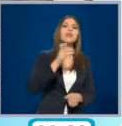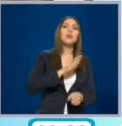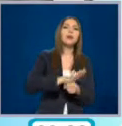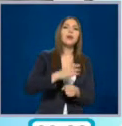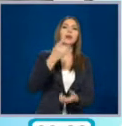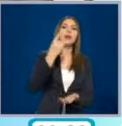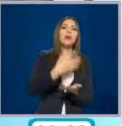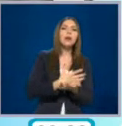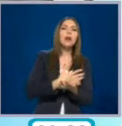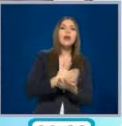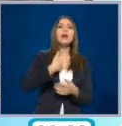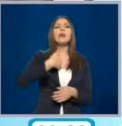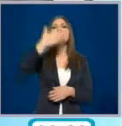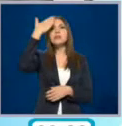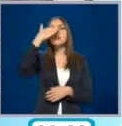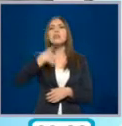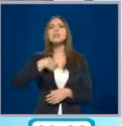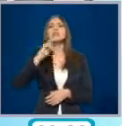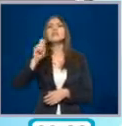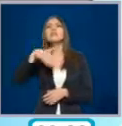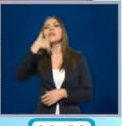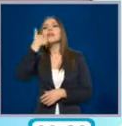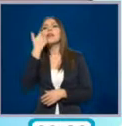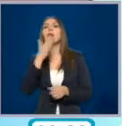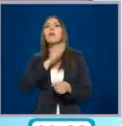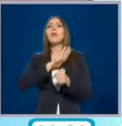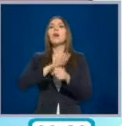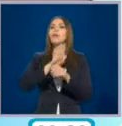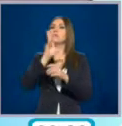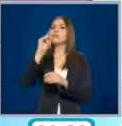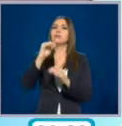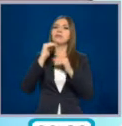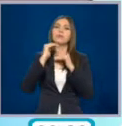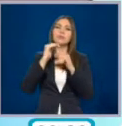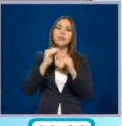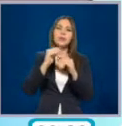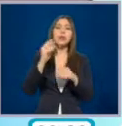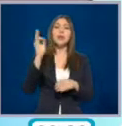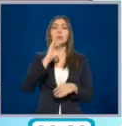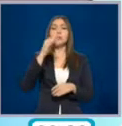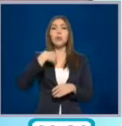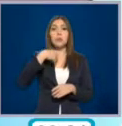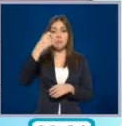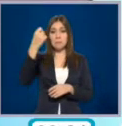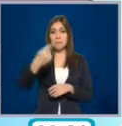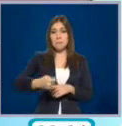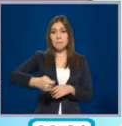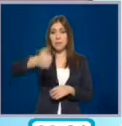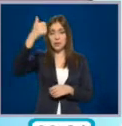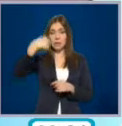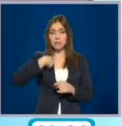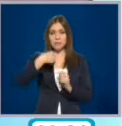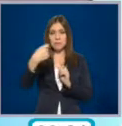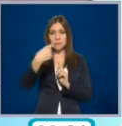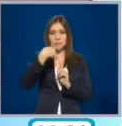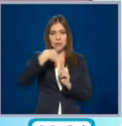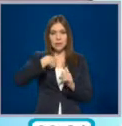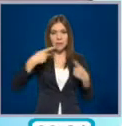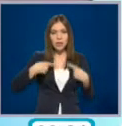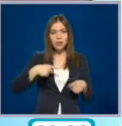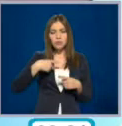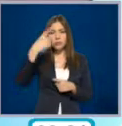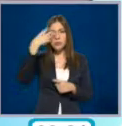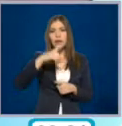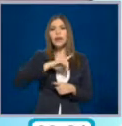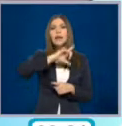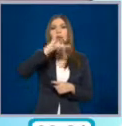poner. Y si yo no me olvido de mí mismo, es mucho más fácil que entonces respete el proceso del